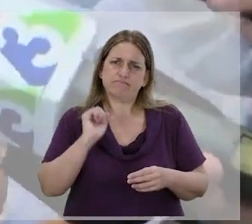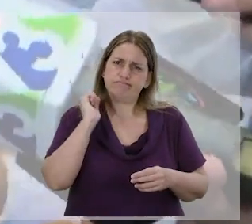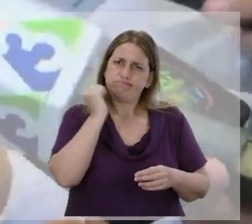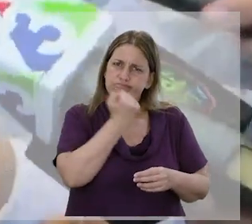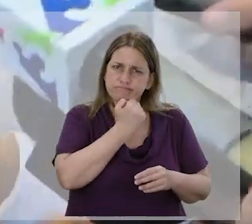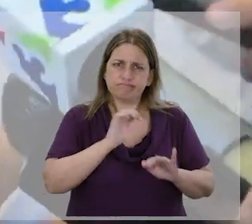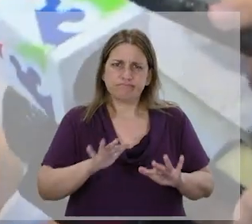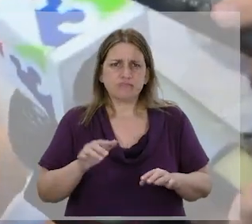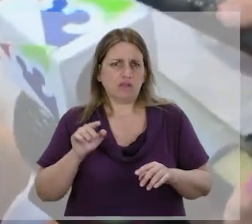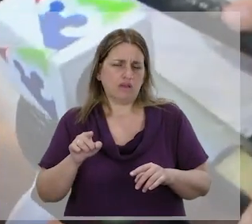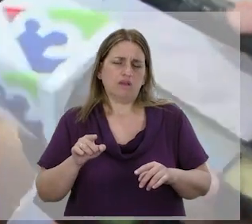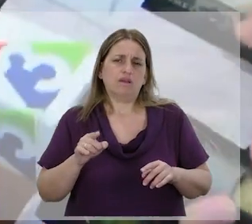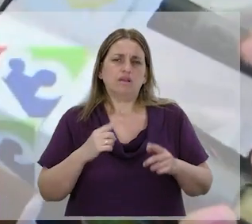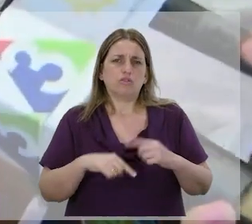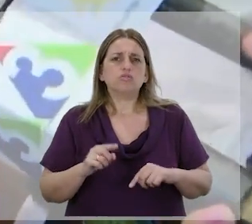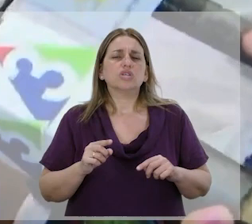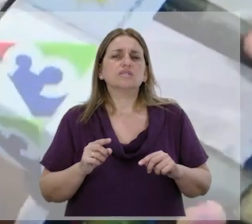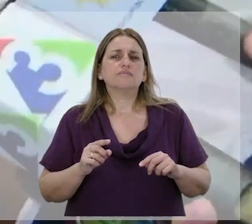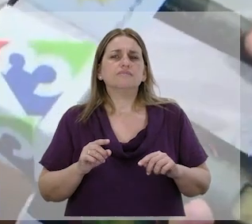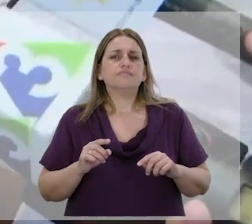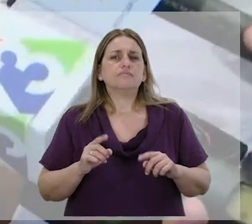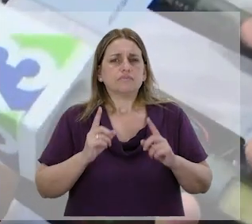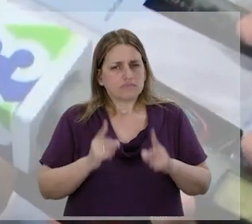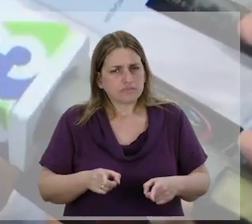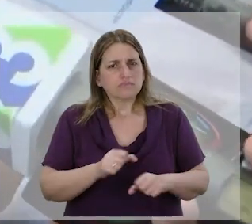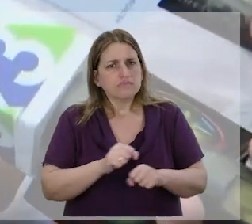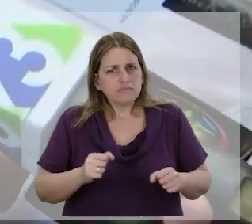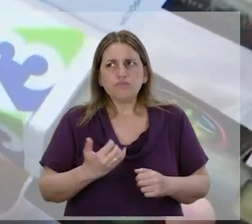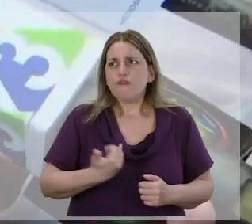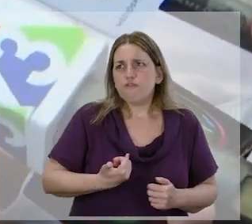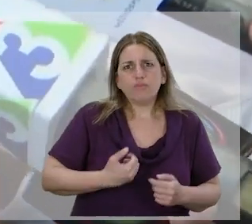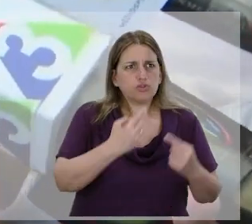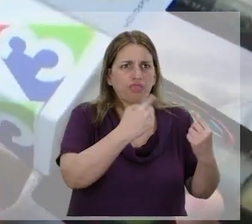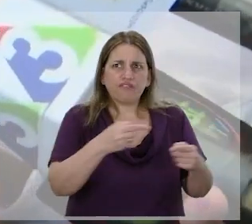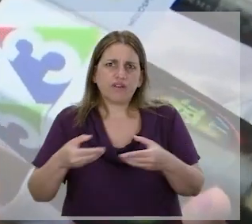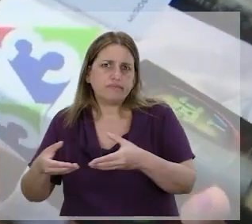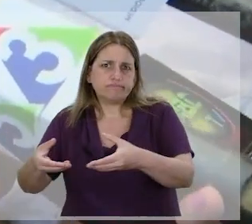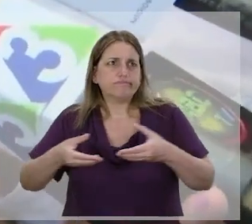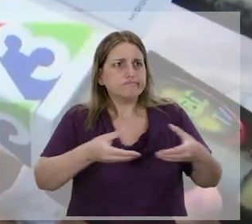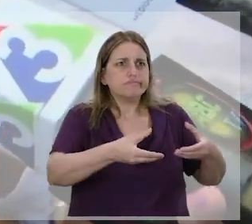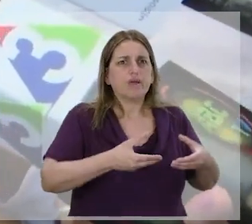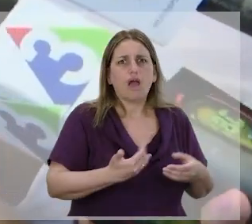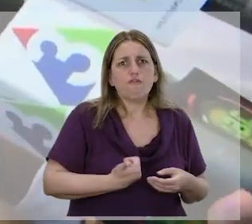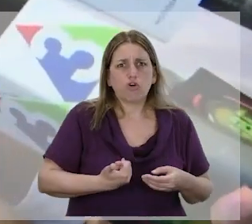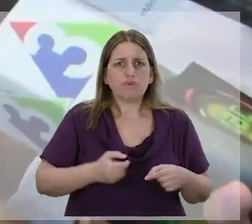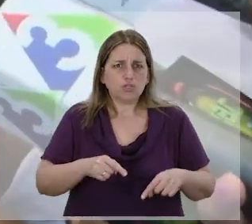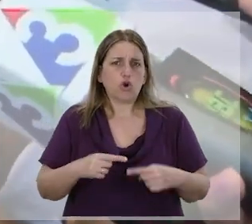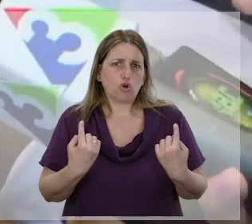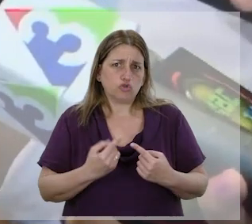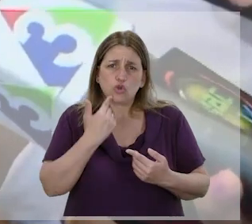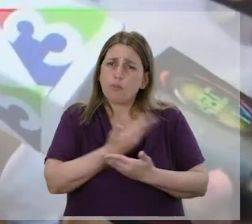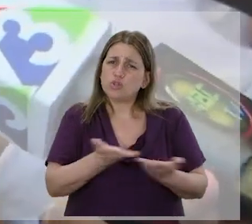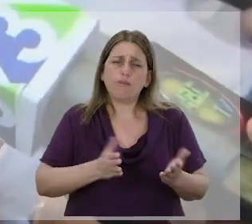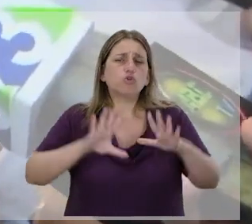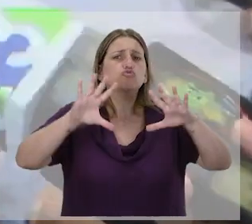¿Lo respalda? ¿Al ministro? Por supuesto. Sí, por supuesto. Y estamos también abiertos a recibir información